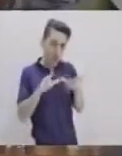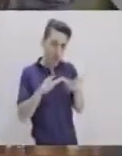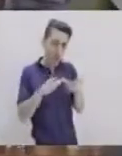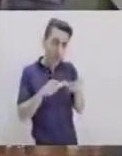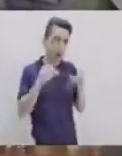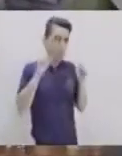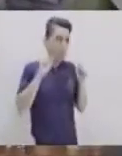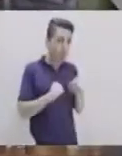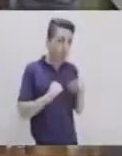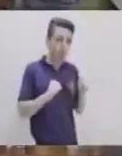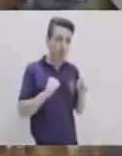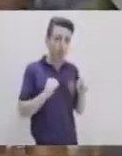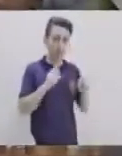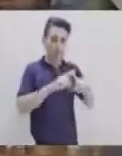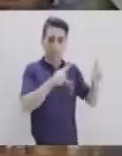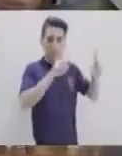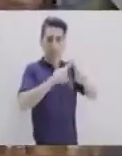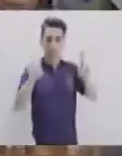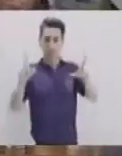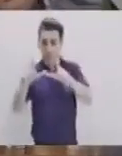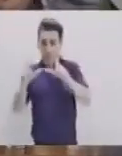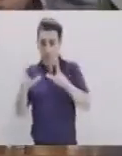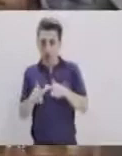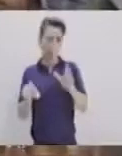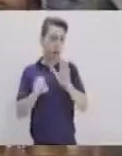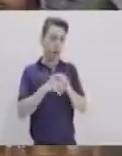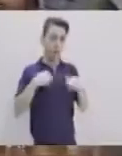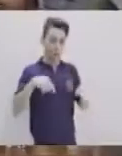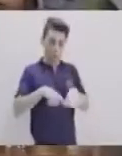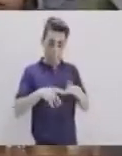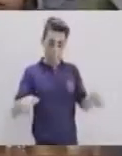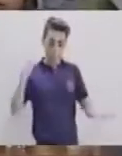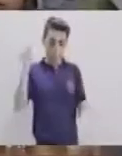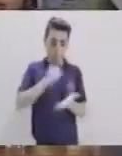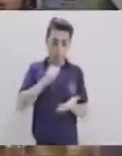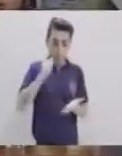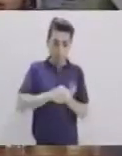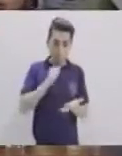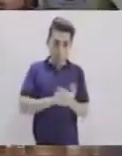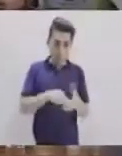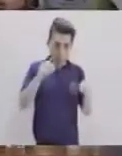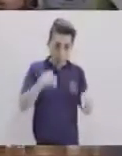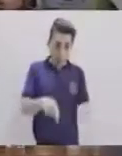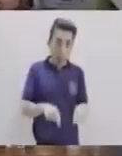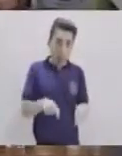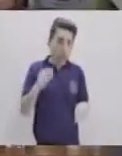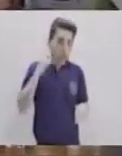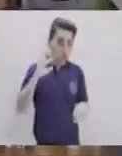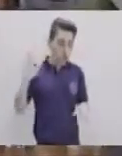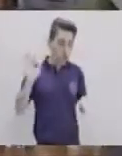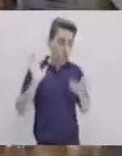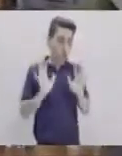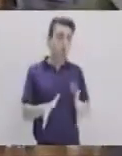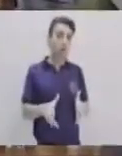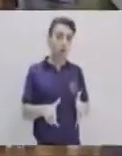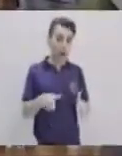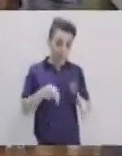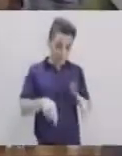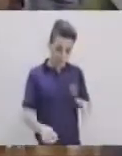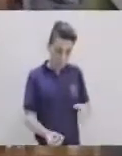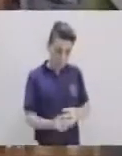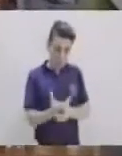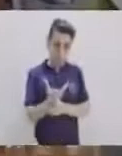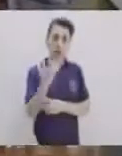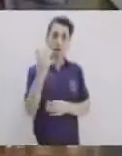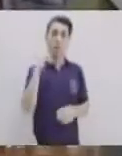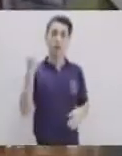lugar puede ser muy distinto uno del otro. Por ejemplo, si yo golpeo la mesa, aquí se va a crear el sonido, porque la mesa va